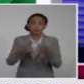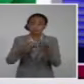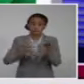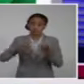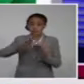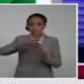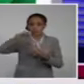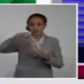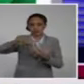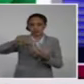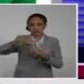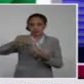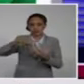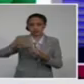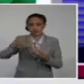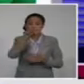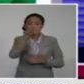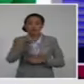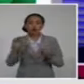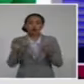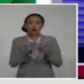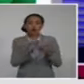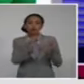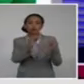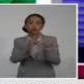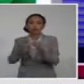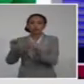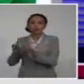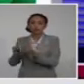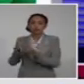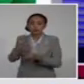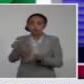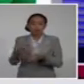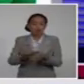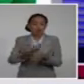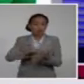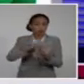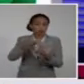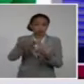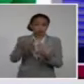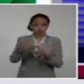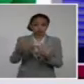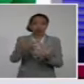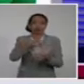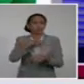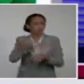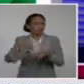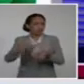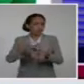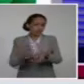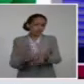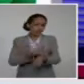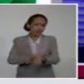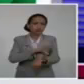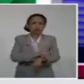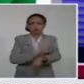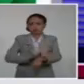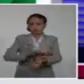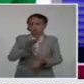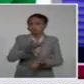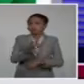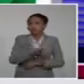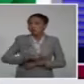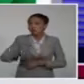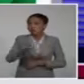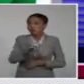Matanzas, contacto de un caso confirmado con antecedentes de hipertensión arterial, que